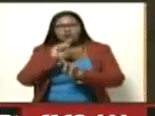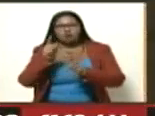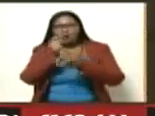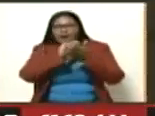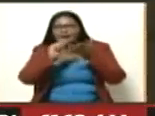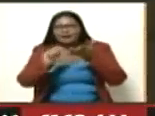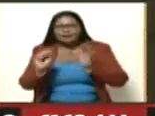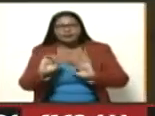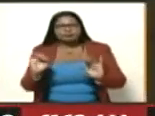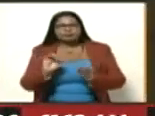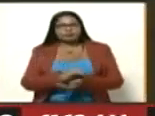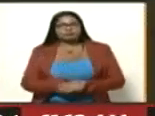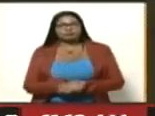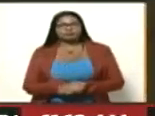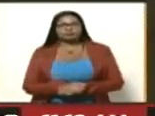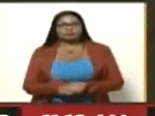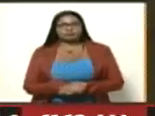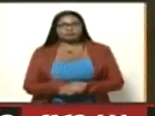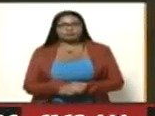escribir.